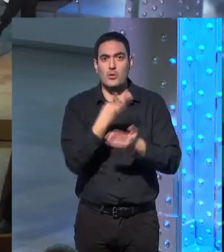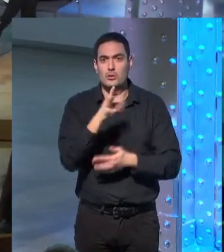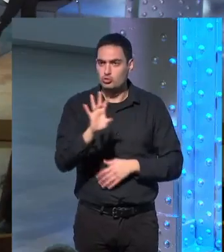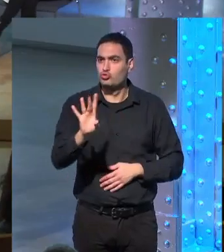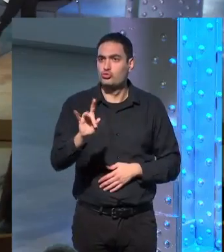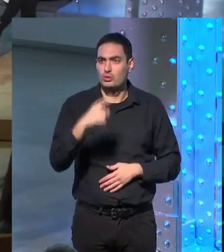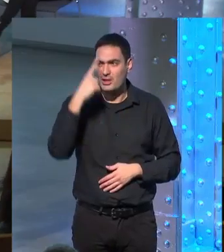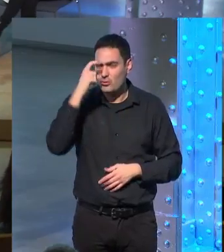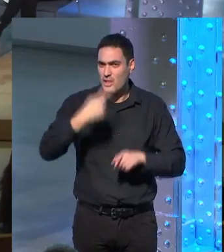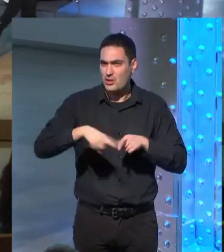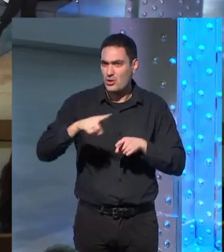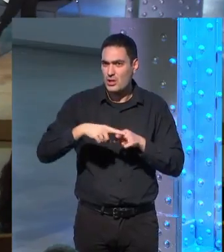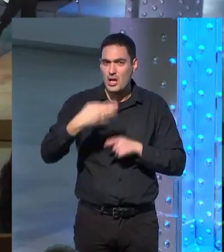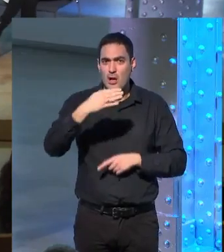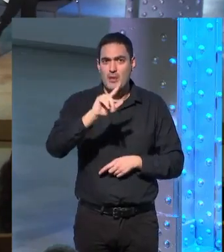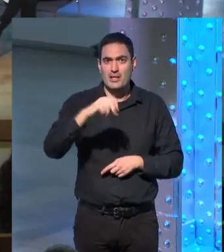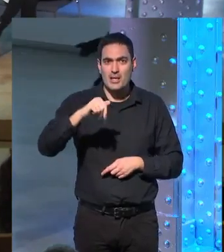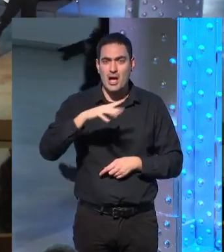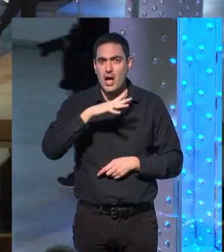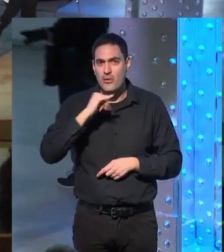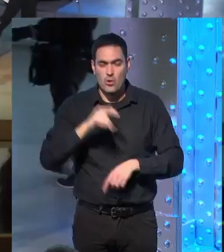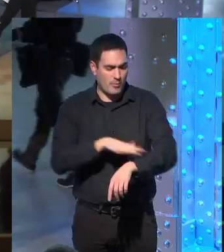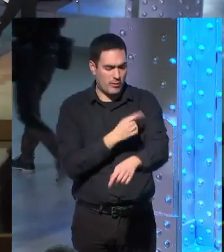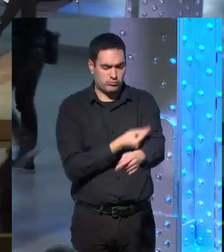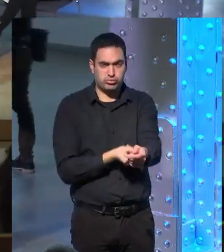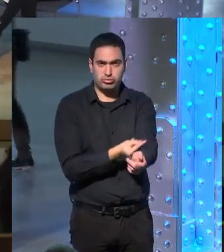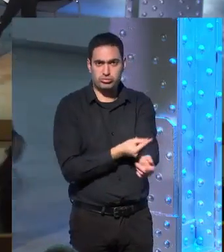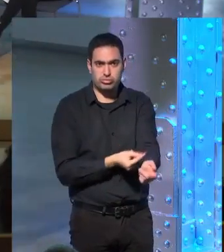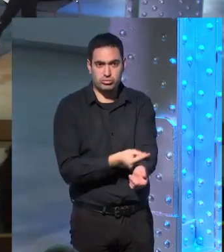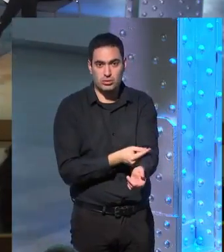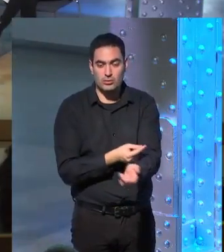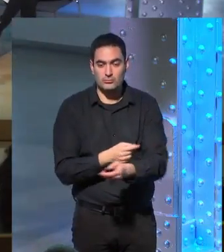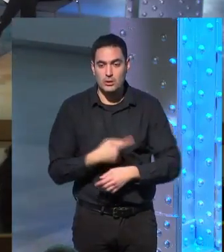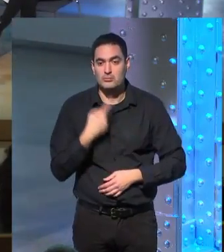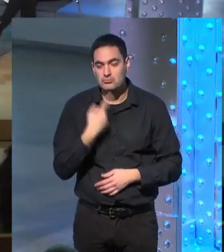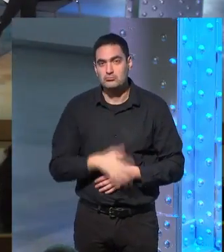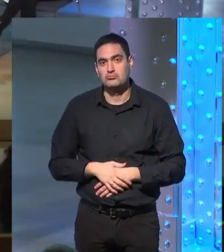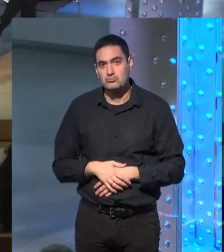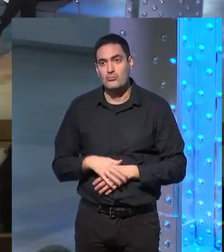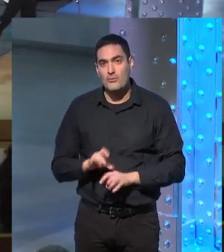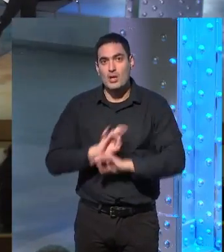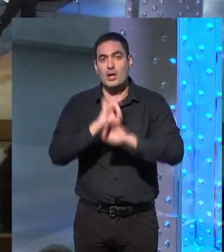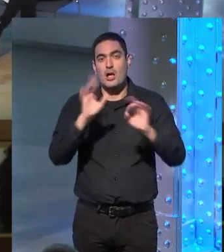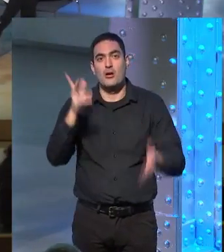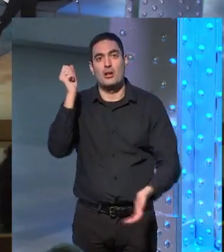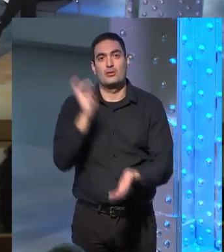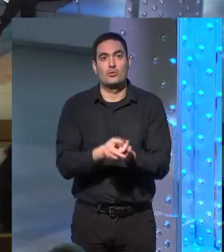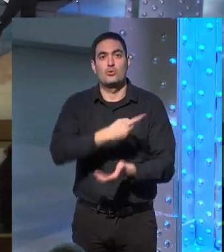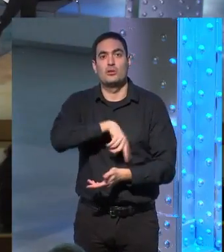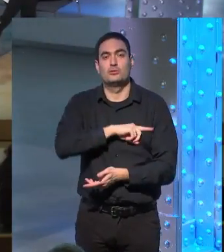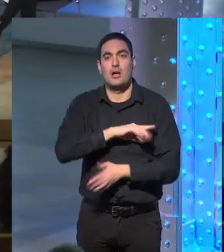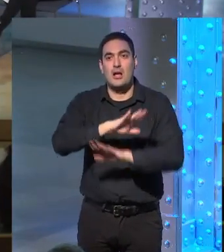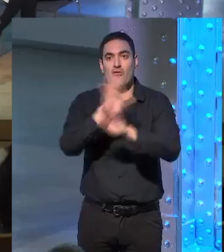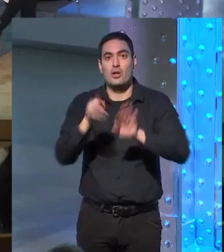dijo, creo que es una cosa de la ballena azul que se pintan en el brazo y tal. Y en el fondo digo, claro, nuestro reto porque al